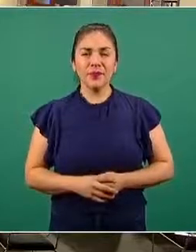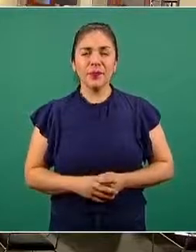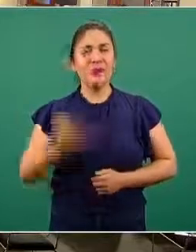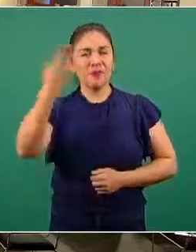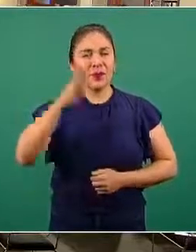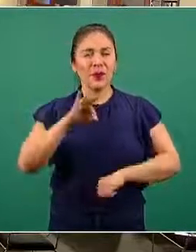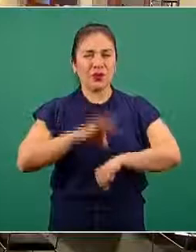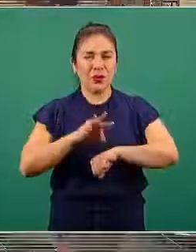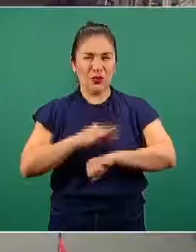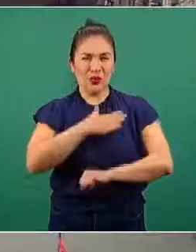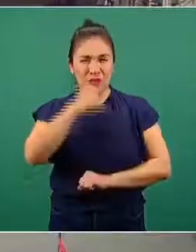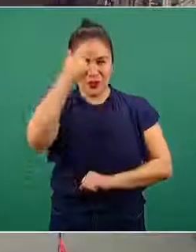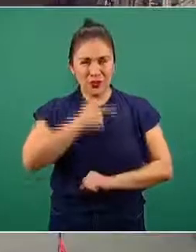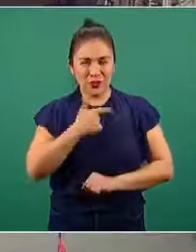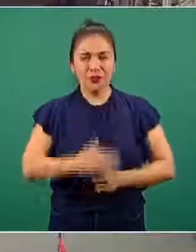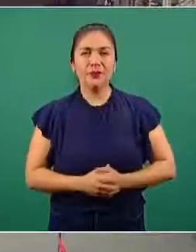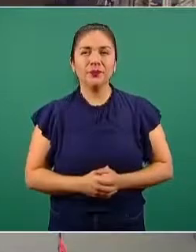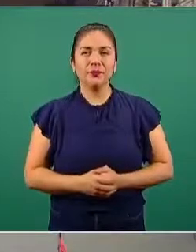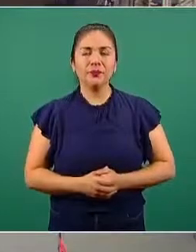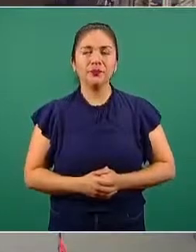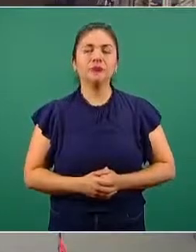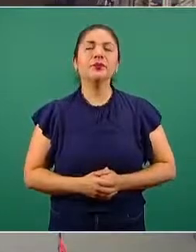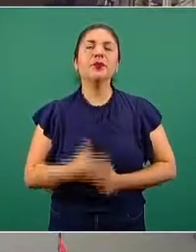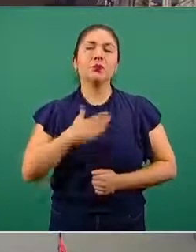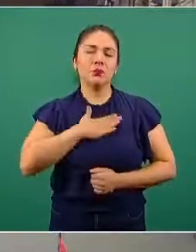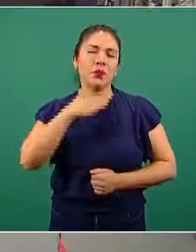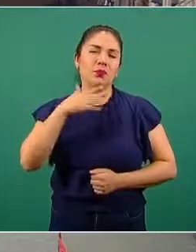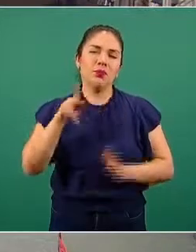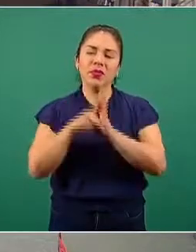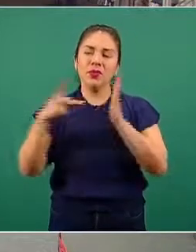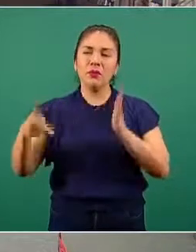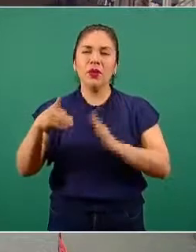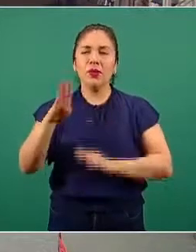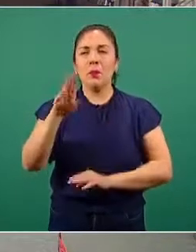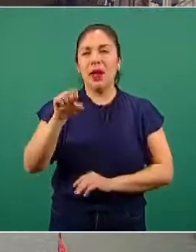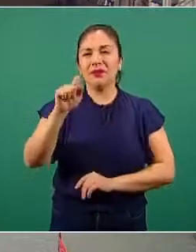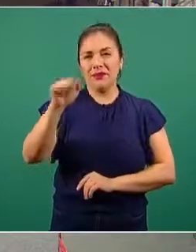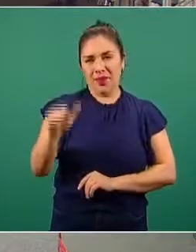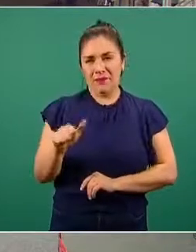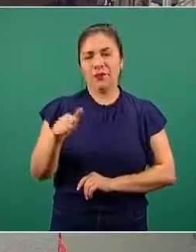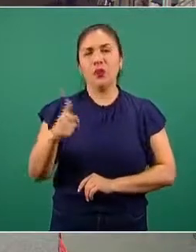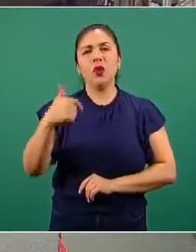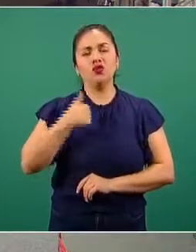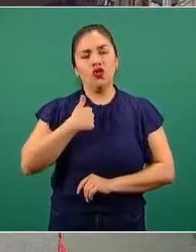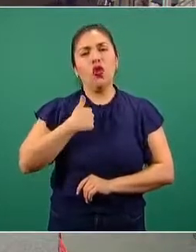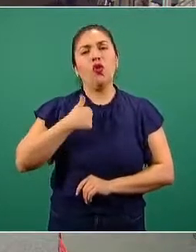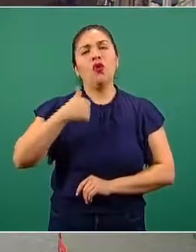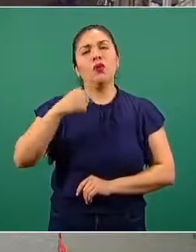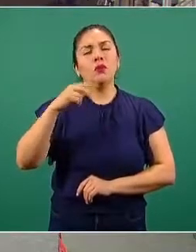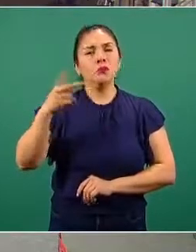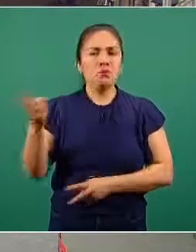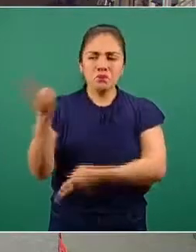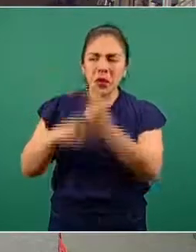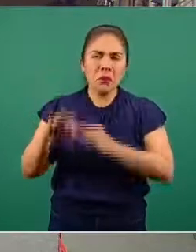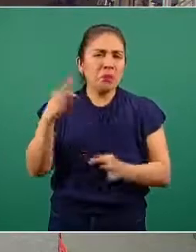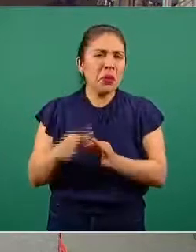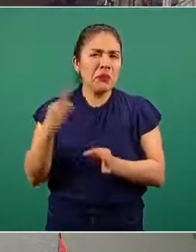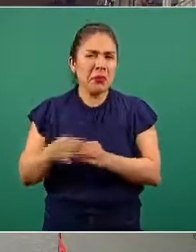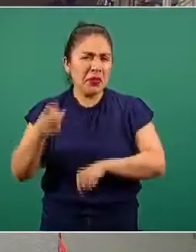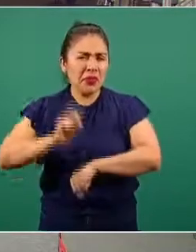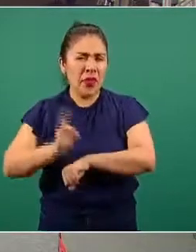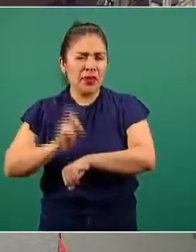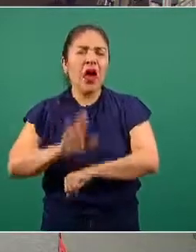Doctor, muy buenas noches. Juan Hernández del periódico Basta del Grupo Cantón. Ya dio el informe. Nada más quisiéramos